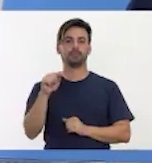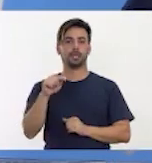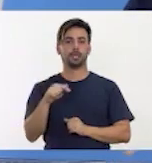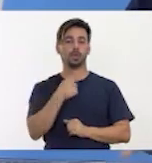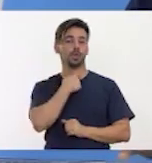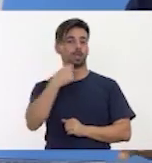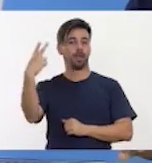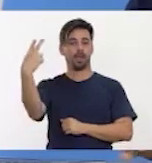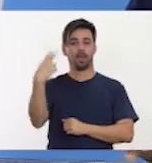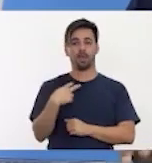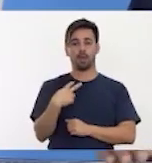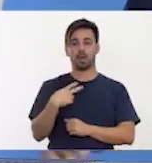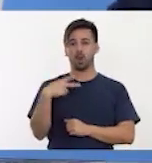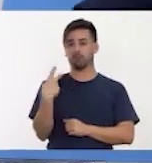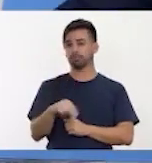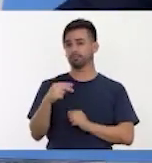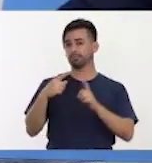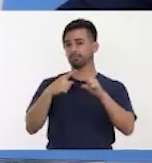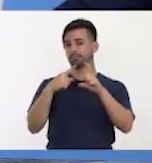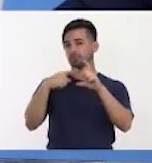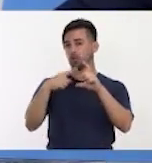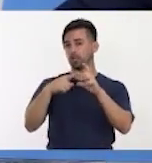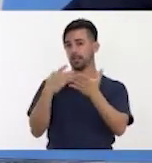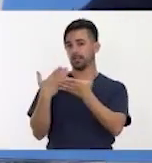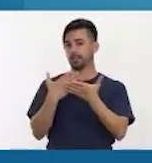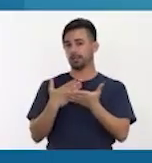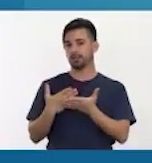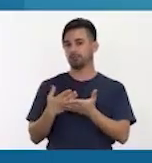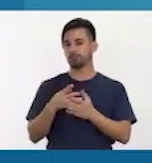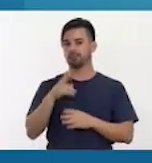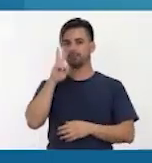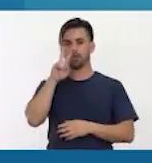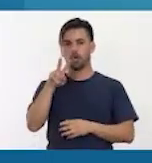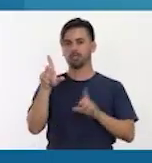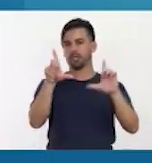autoevaluarse, le proponemos las siguientes actividades que aparecen en pantalla.